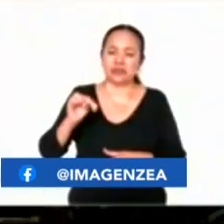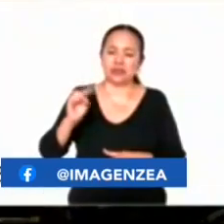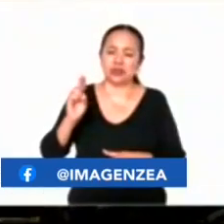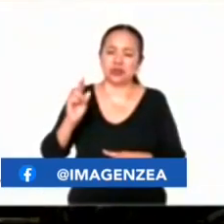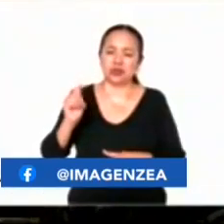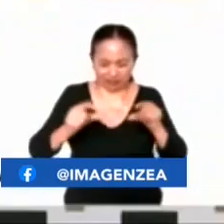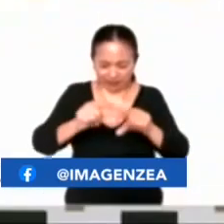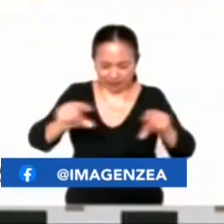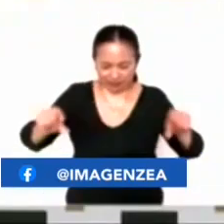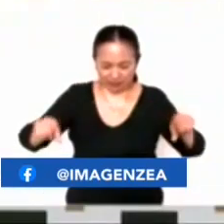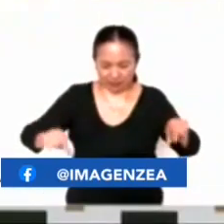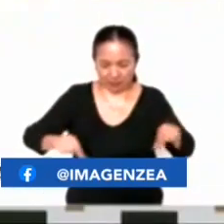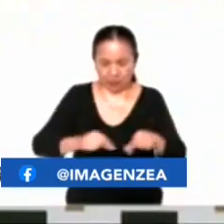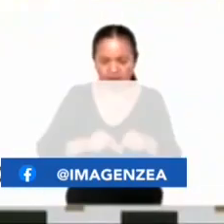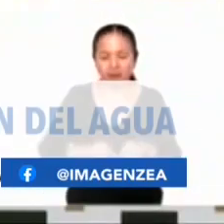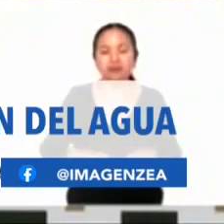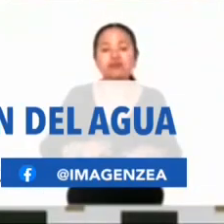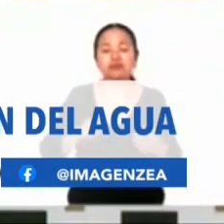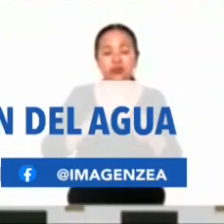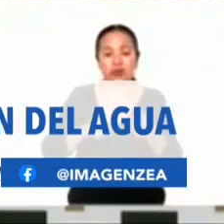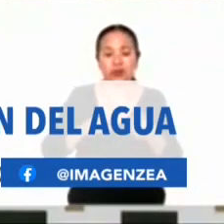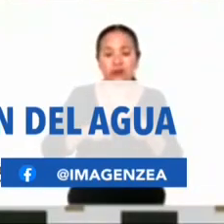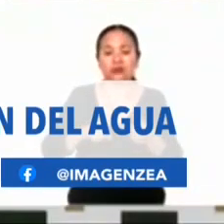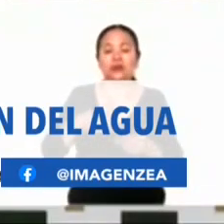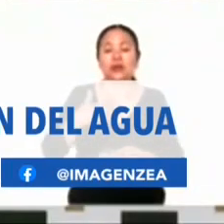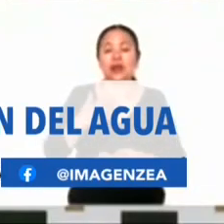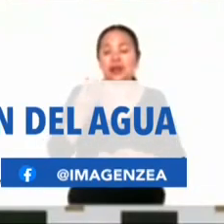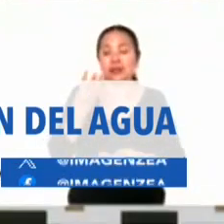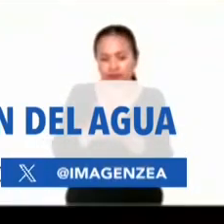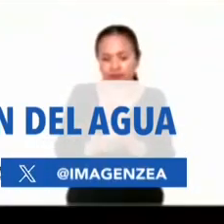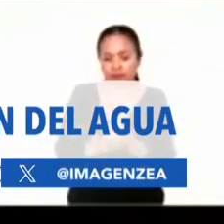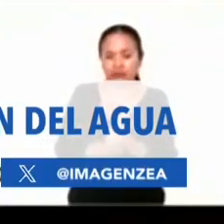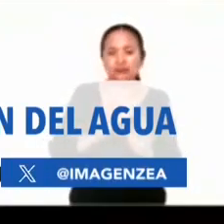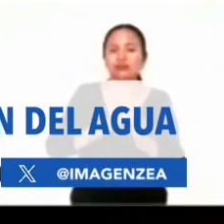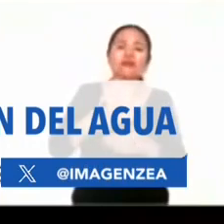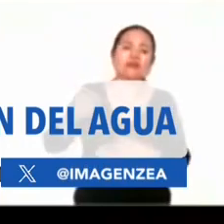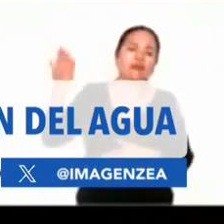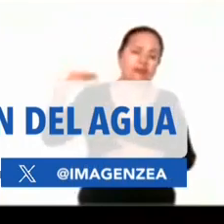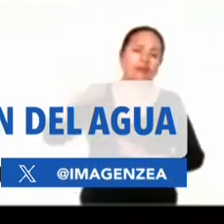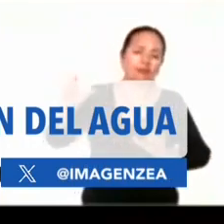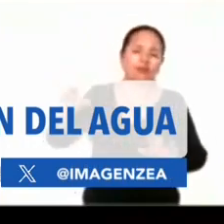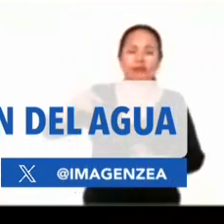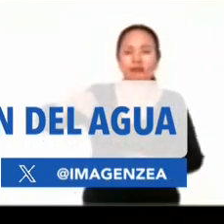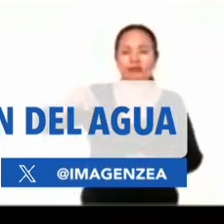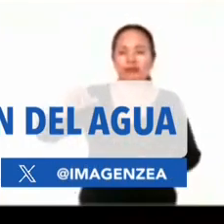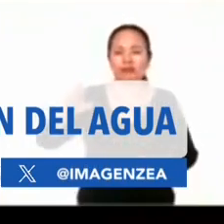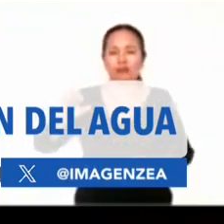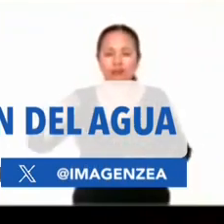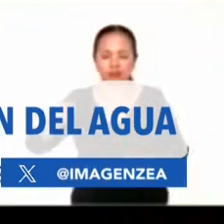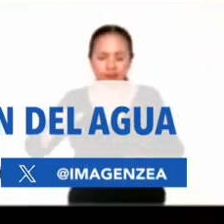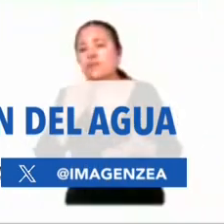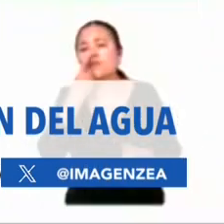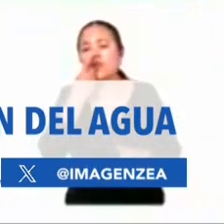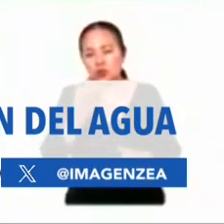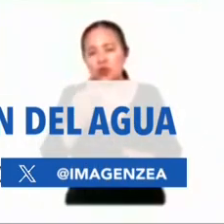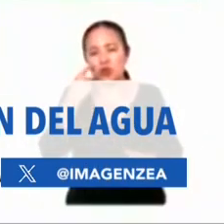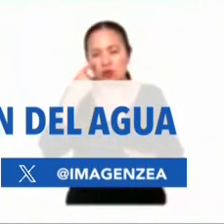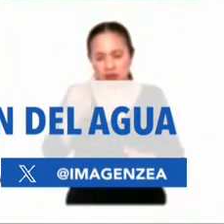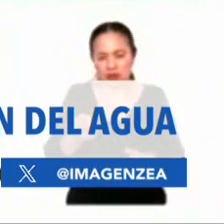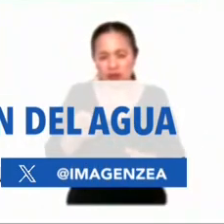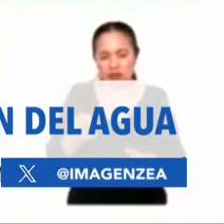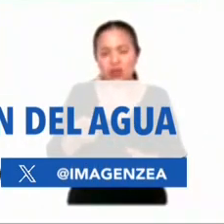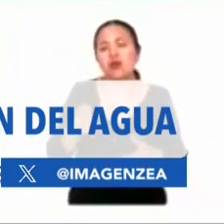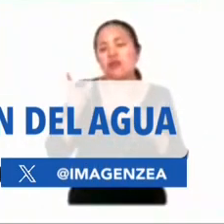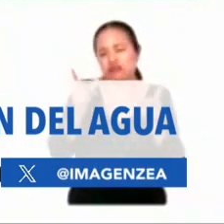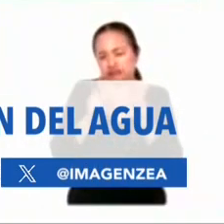también le cuento que la Ciudad de México tiene nueva ley ambiental promovida por el jefe de gobierno marti batres esta ley Busca proteger la salud y el medio